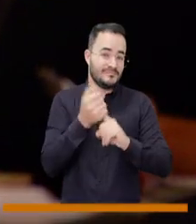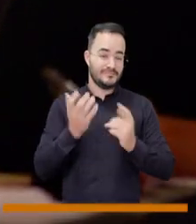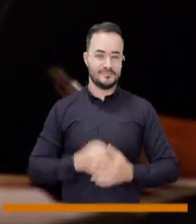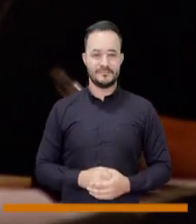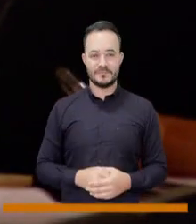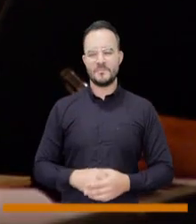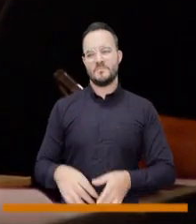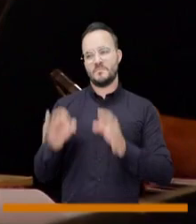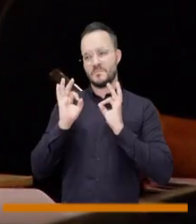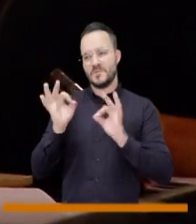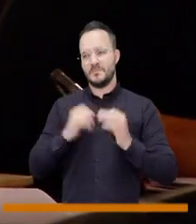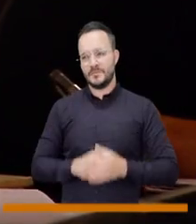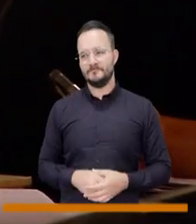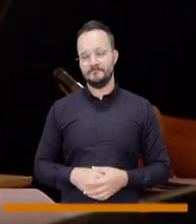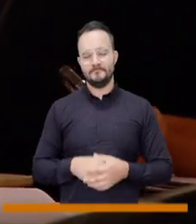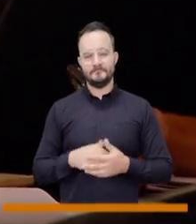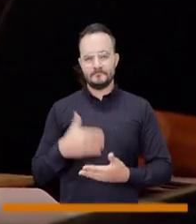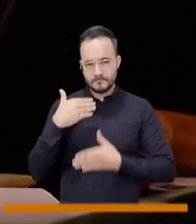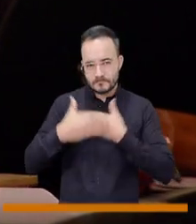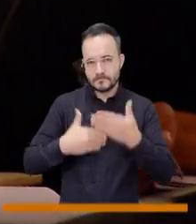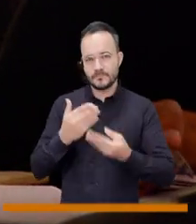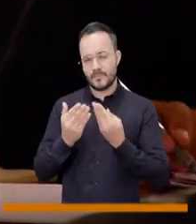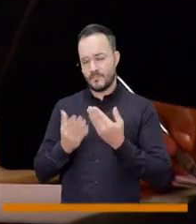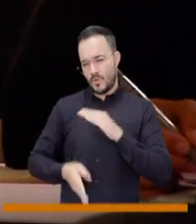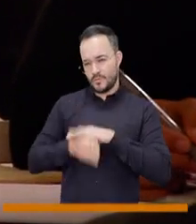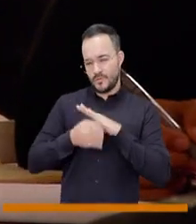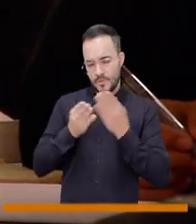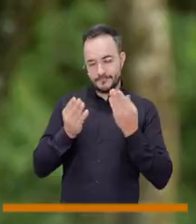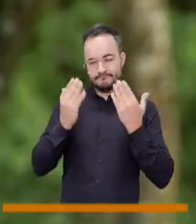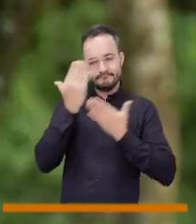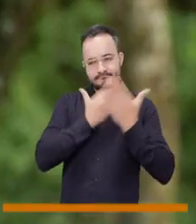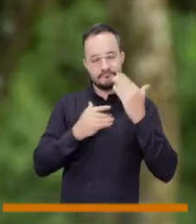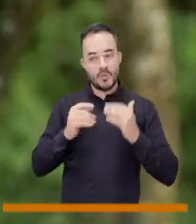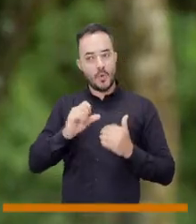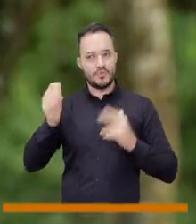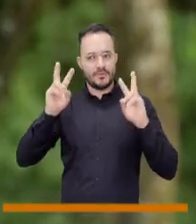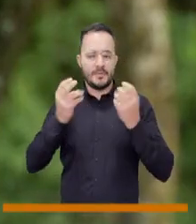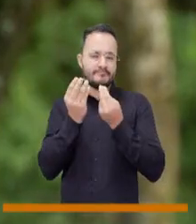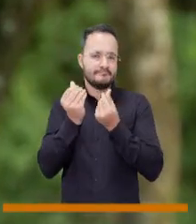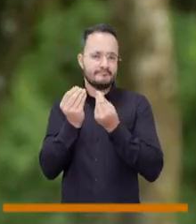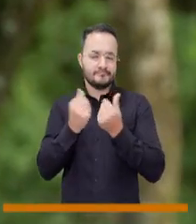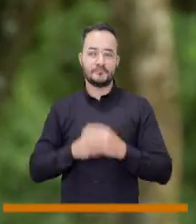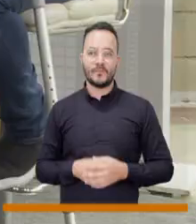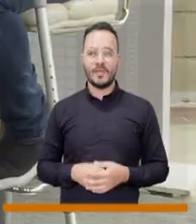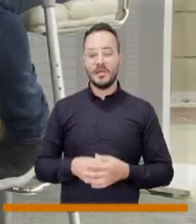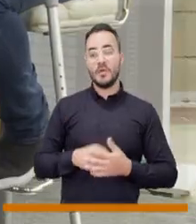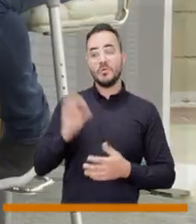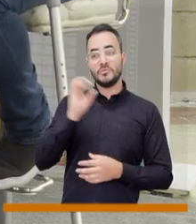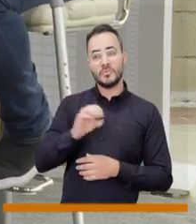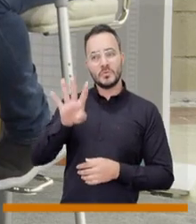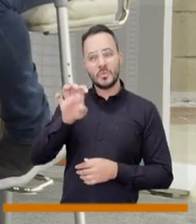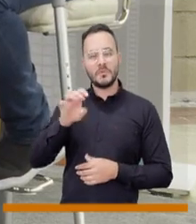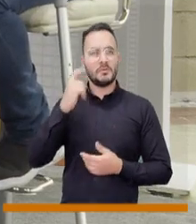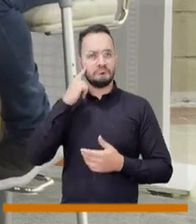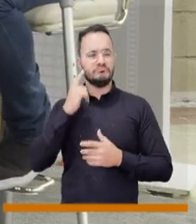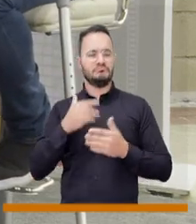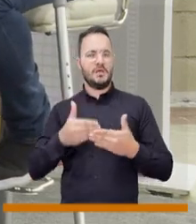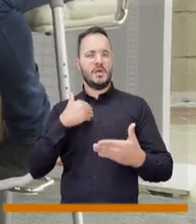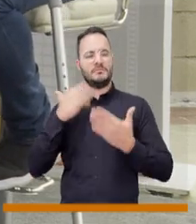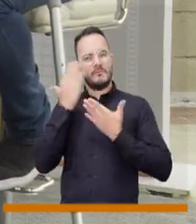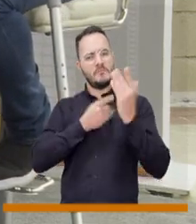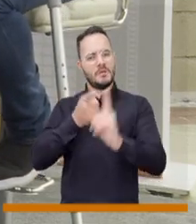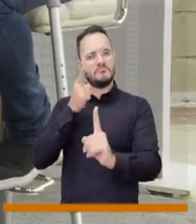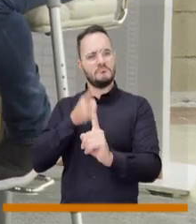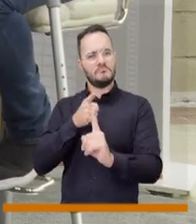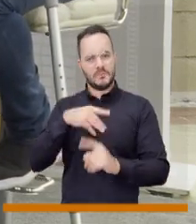dinámicas. Muy bien, pues continuemos entonces también hablando de plática. Con la fecha del 9 de octubre se había hablado de tener una posición mucho más